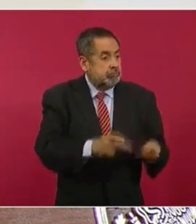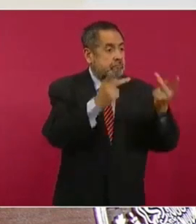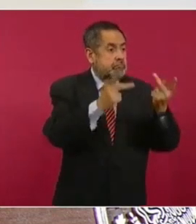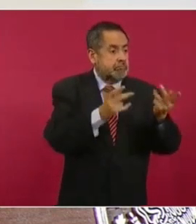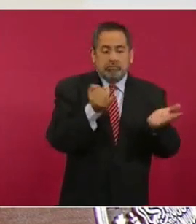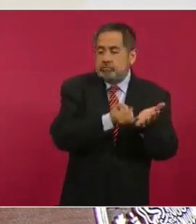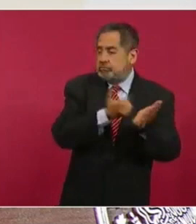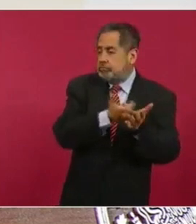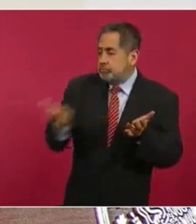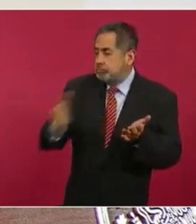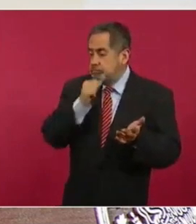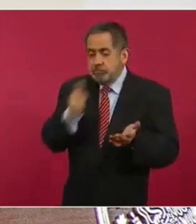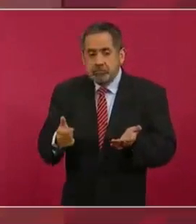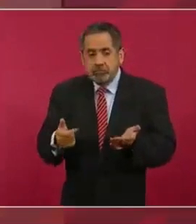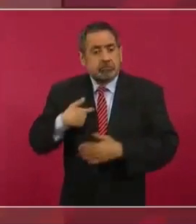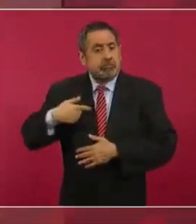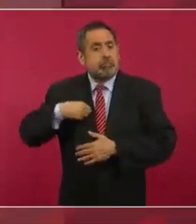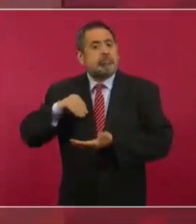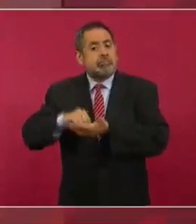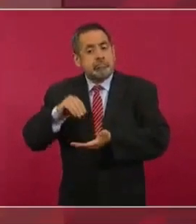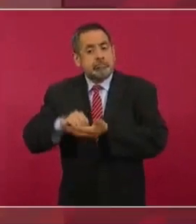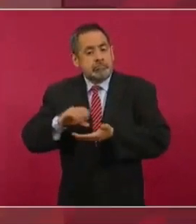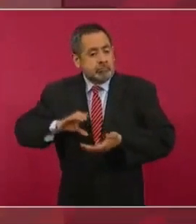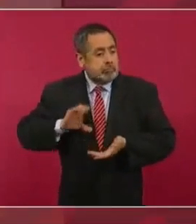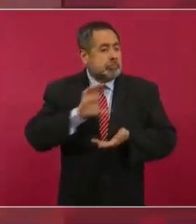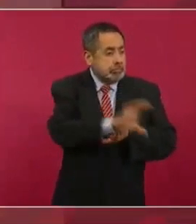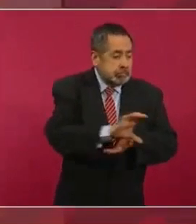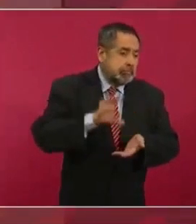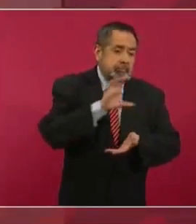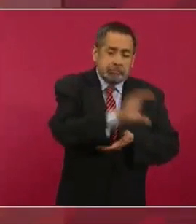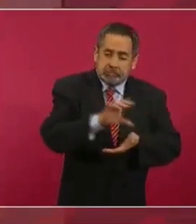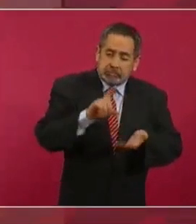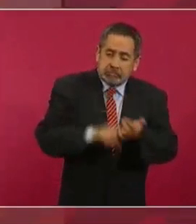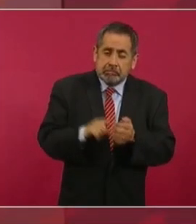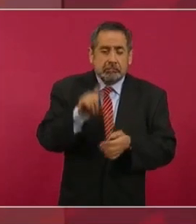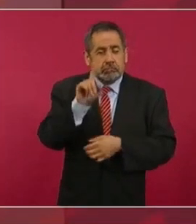tiene de 1 billón de pesos.